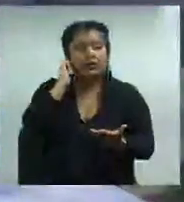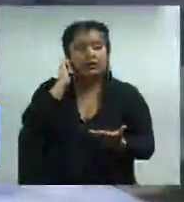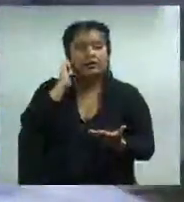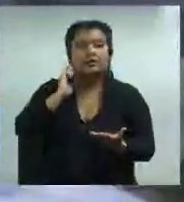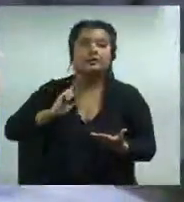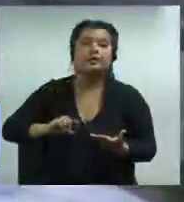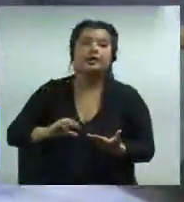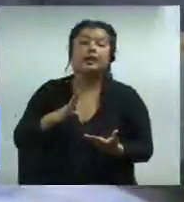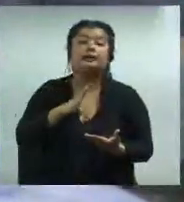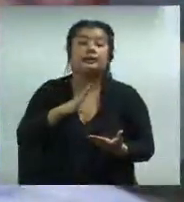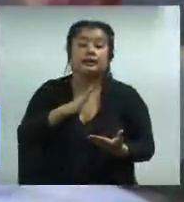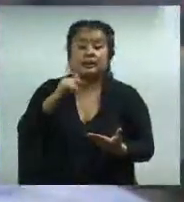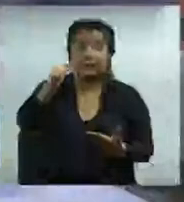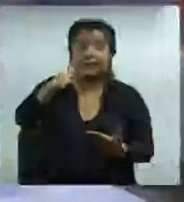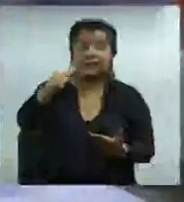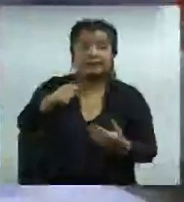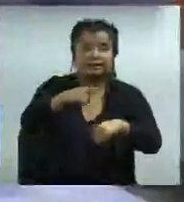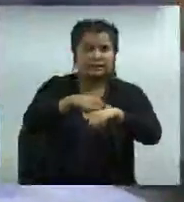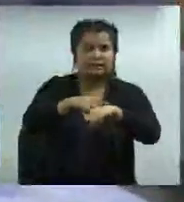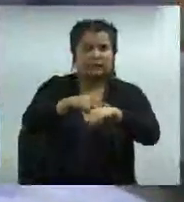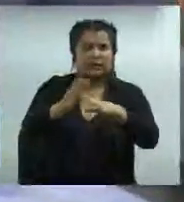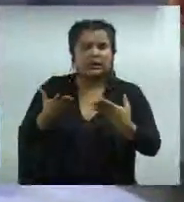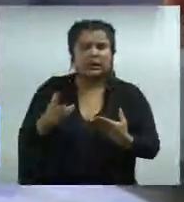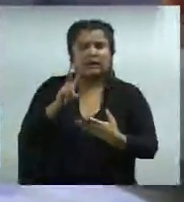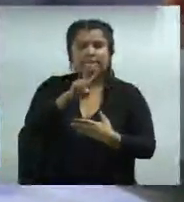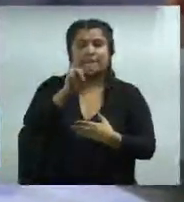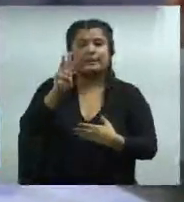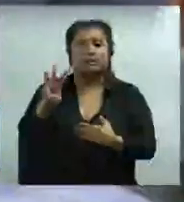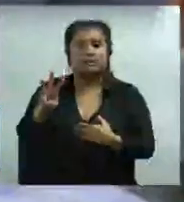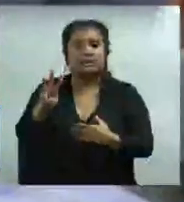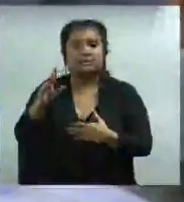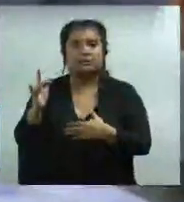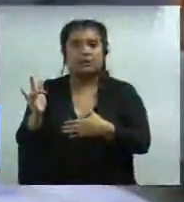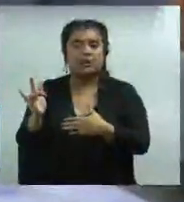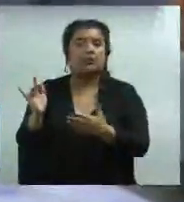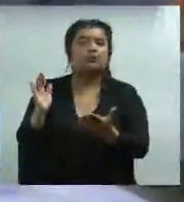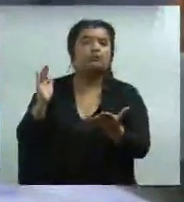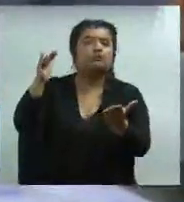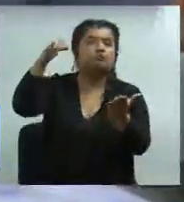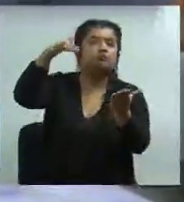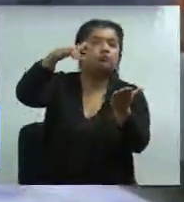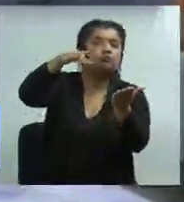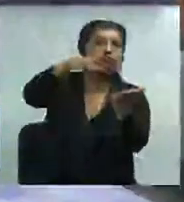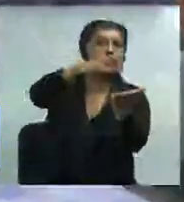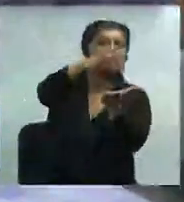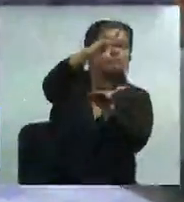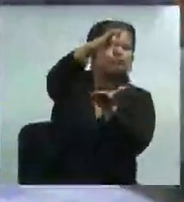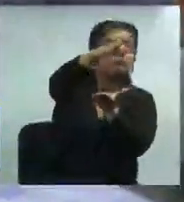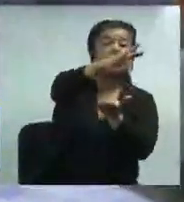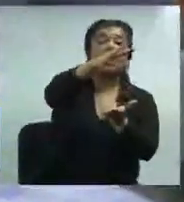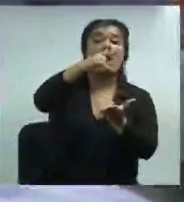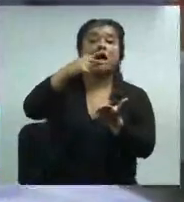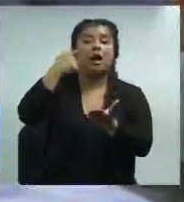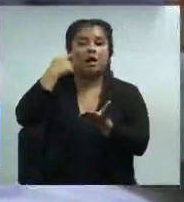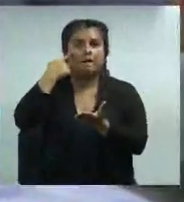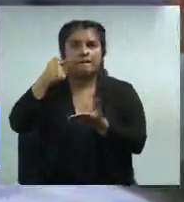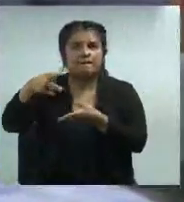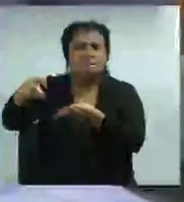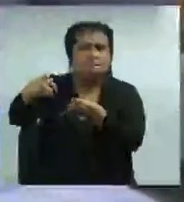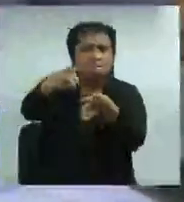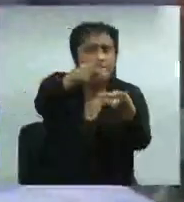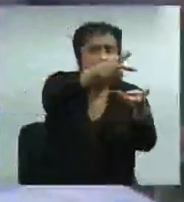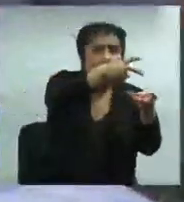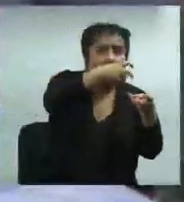Se han tenido en esta temporada de incendios 23 sobrevuelos. Son las avionetas que salen a detectar en